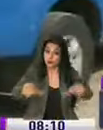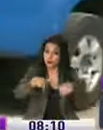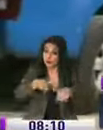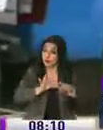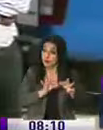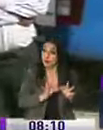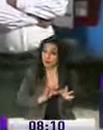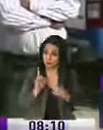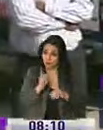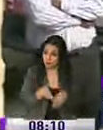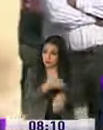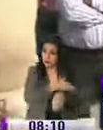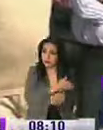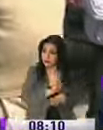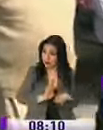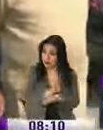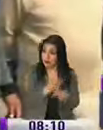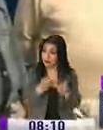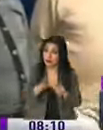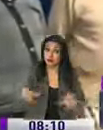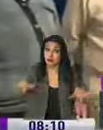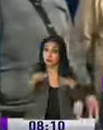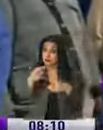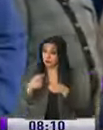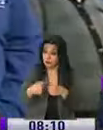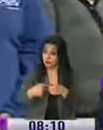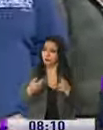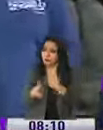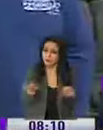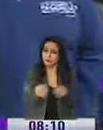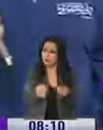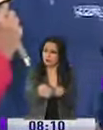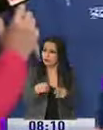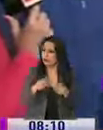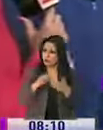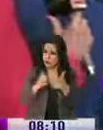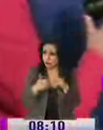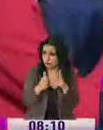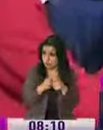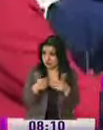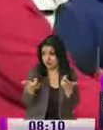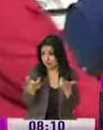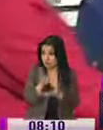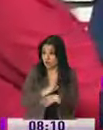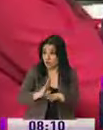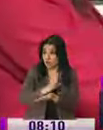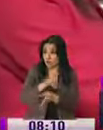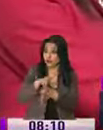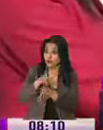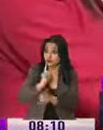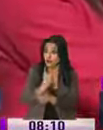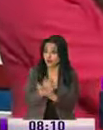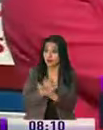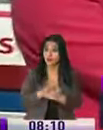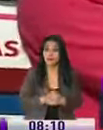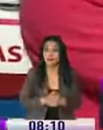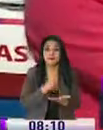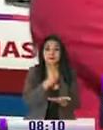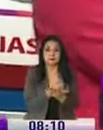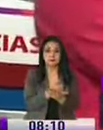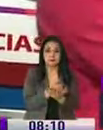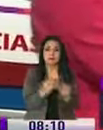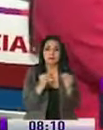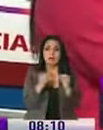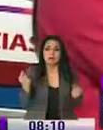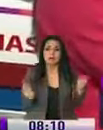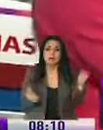sector, sino en otros barrios también de la ciudad de Quito que tienen están considerados como de riesgo, ¿no? Así es, gracias al incremento de maquinaria